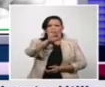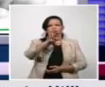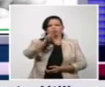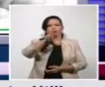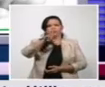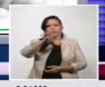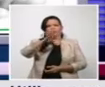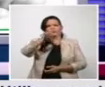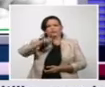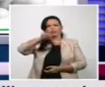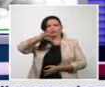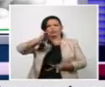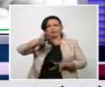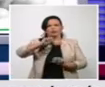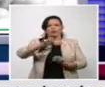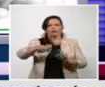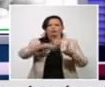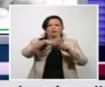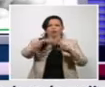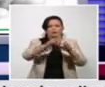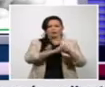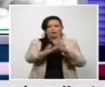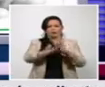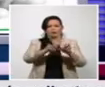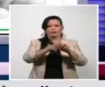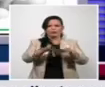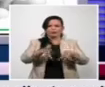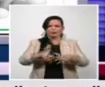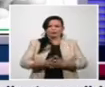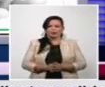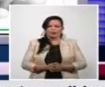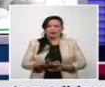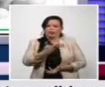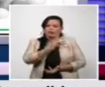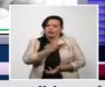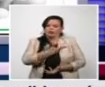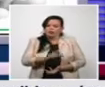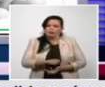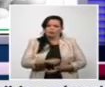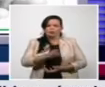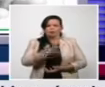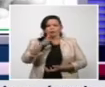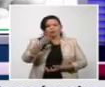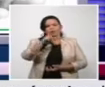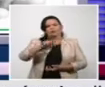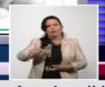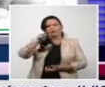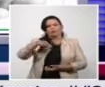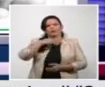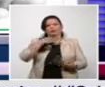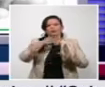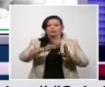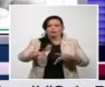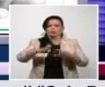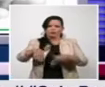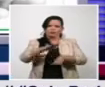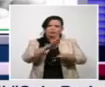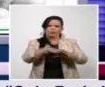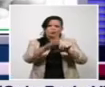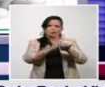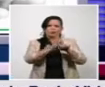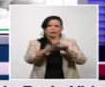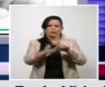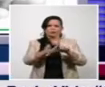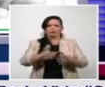nuevos pacientes diagnosticados con la COVID-19, lamentablemente 3 fallecidos como consecuencia de la enfermedad. En